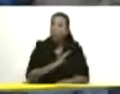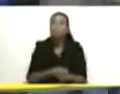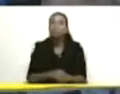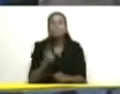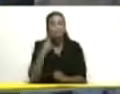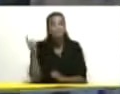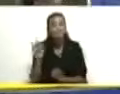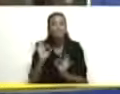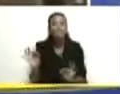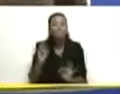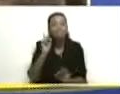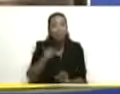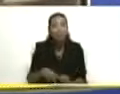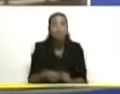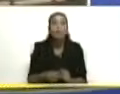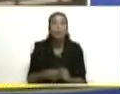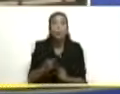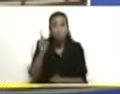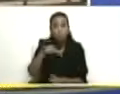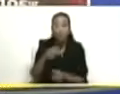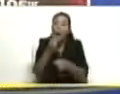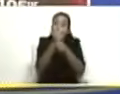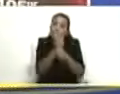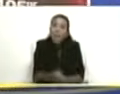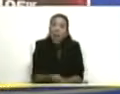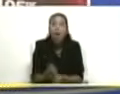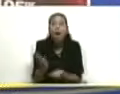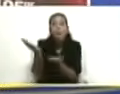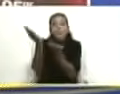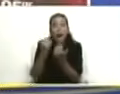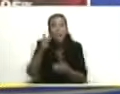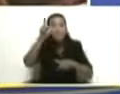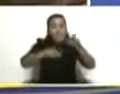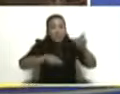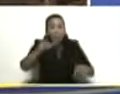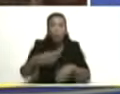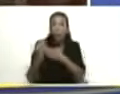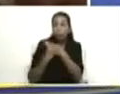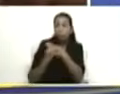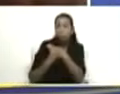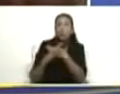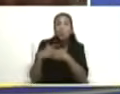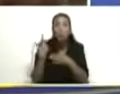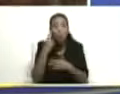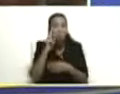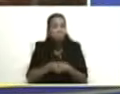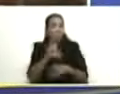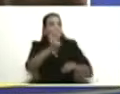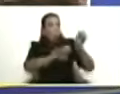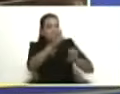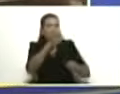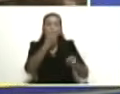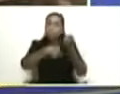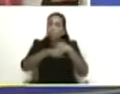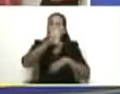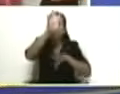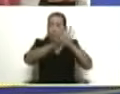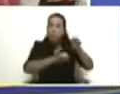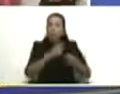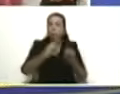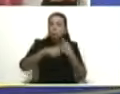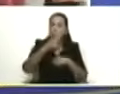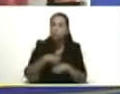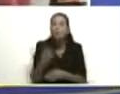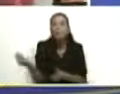lotecito ahí para exportar también, solamente a la espera de que el cliente que nos llamó nos dé el visto bueno, pero bueno, ya tenemos la logística. Visto bueno lo tiene,